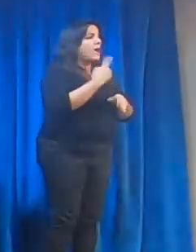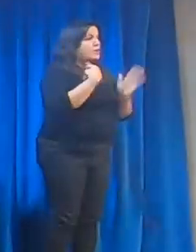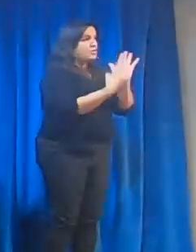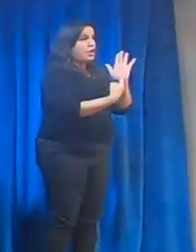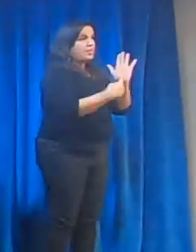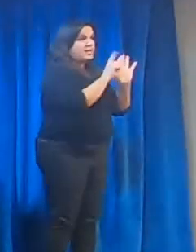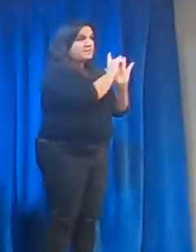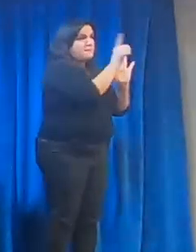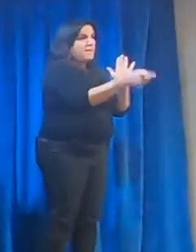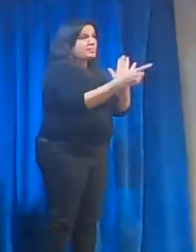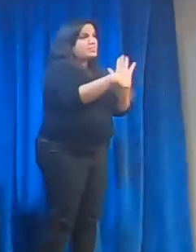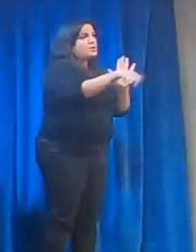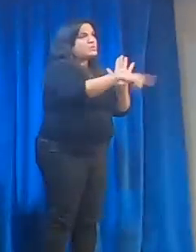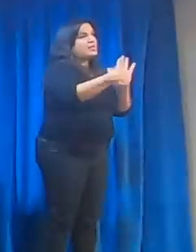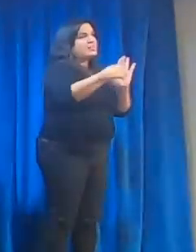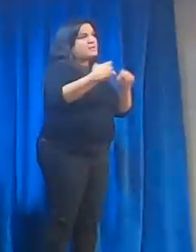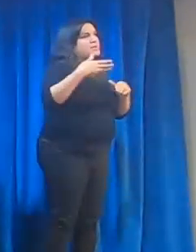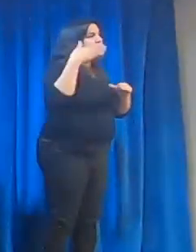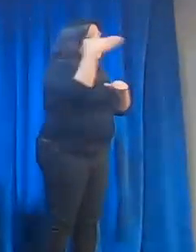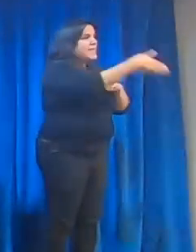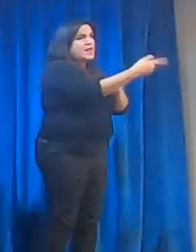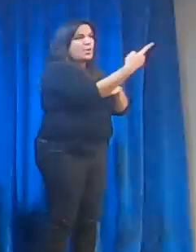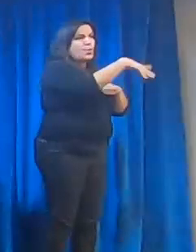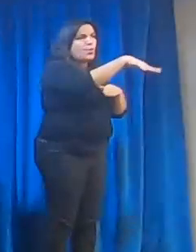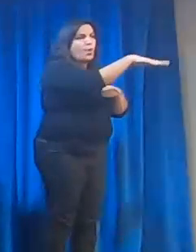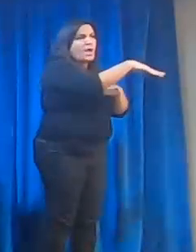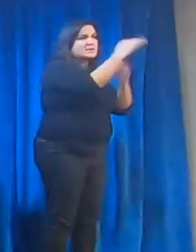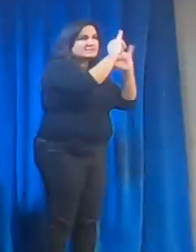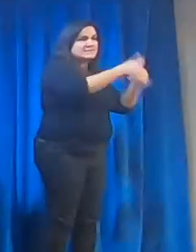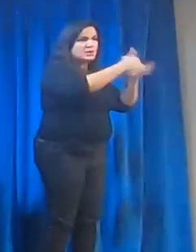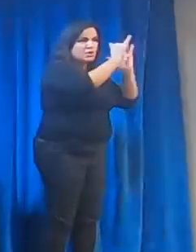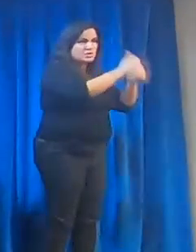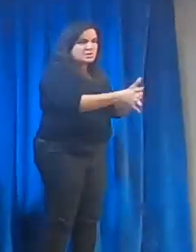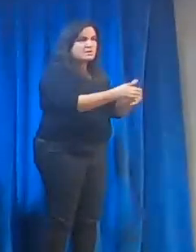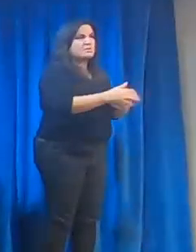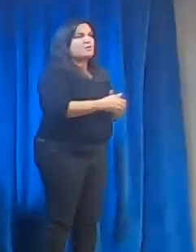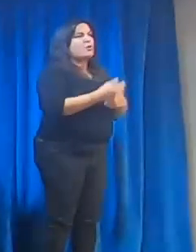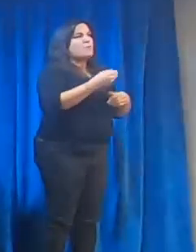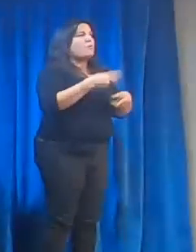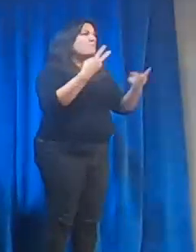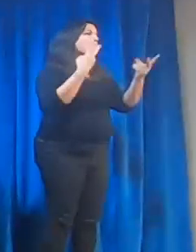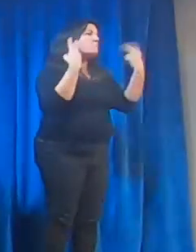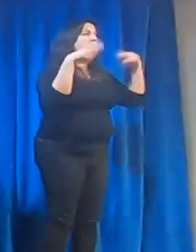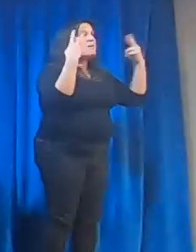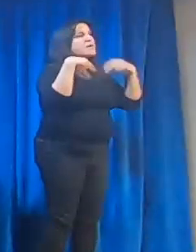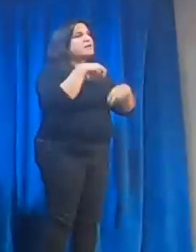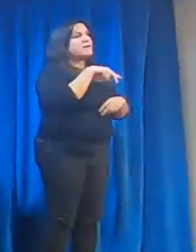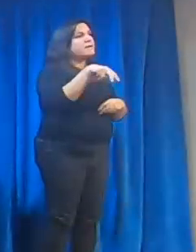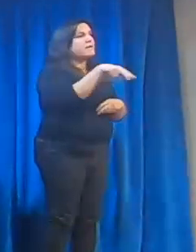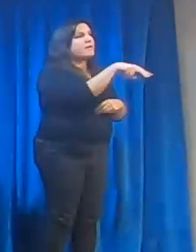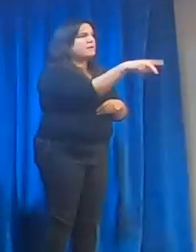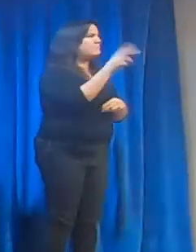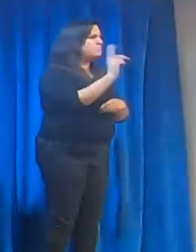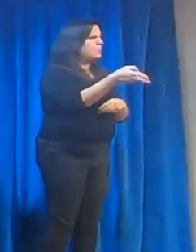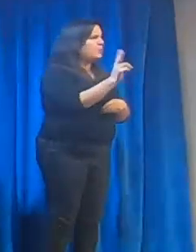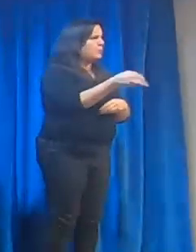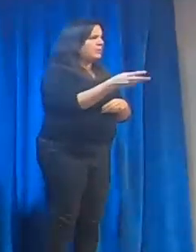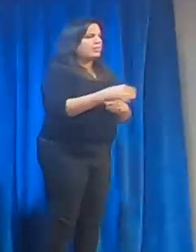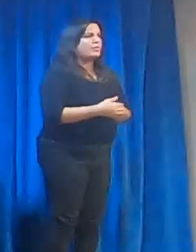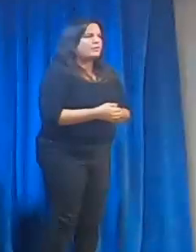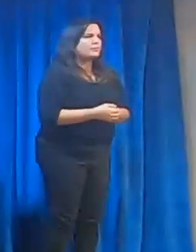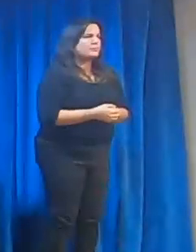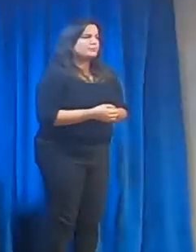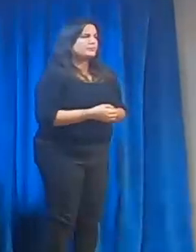fijo. ¿No? Quiere decir que está ordenado eso. Quiere decir que el deambular, ese tipo de